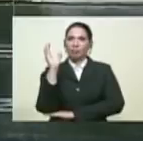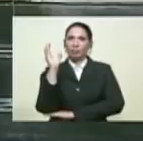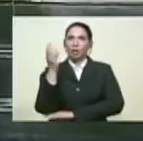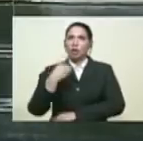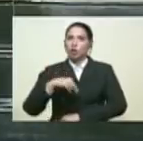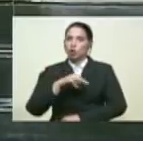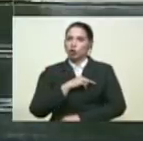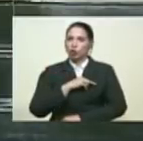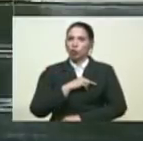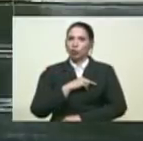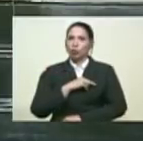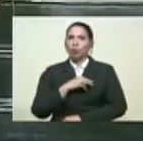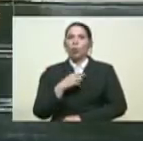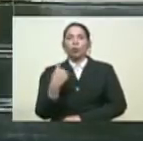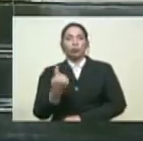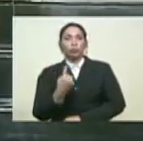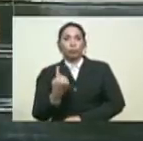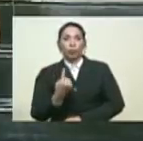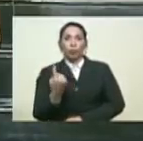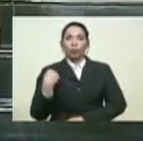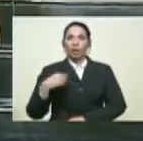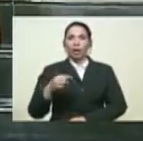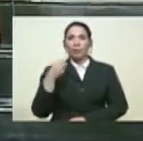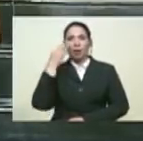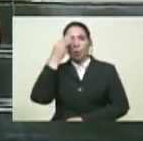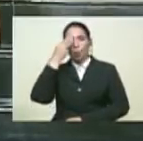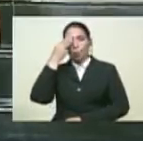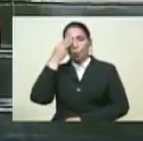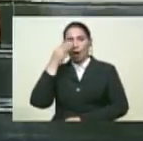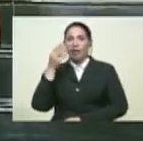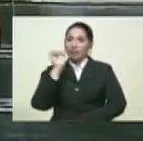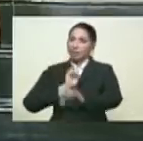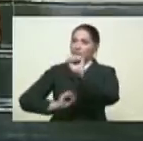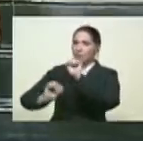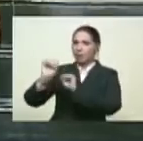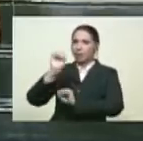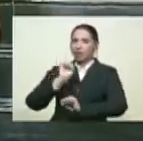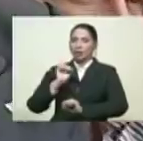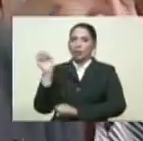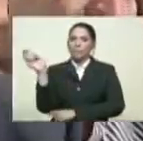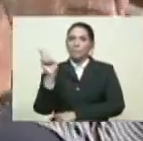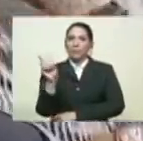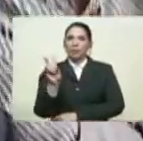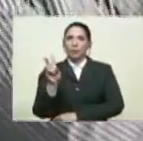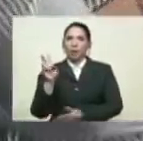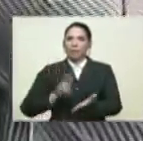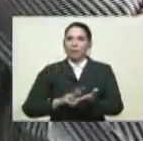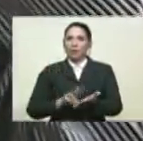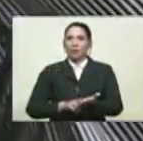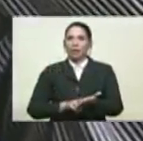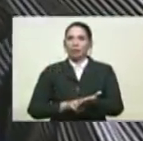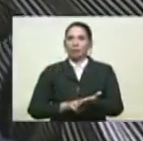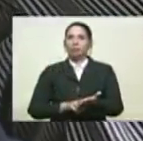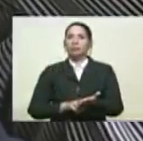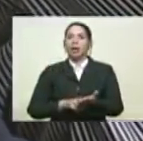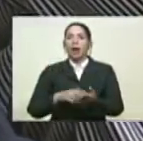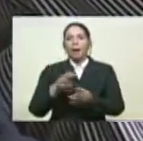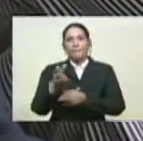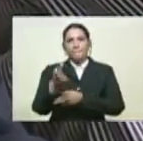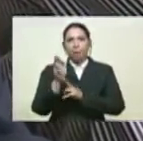nosotros no solo tengamos a Walter Martínez allí en las noches defendiendo la verdad de Venezuela, sino disparemos con la